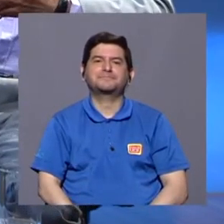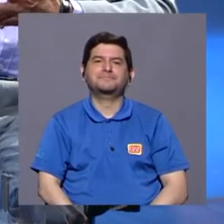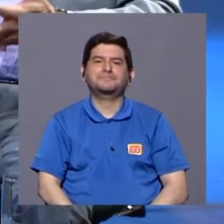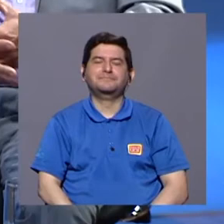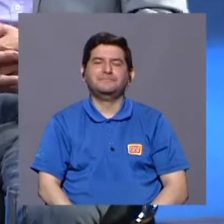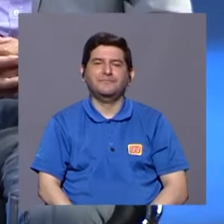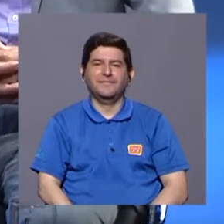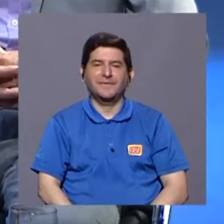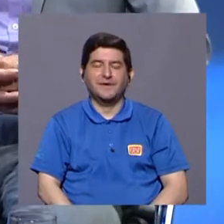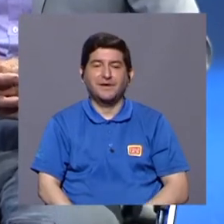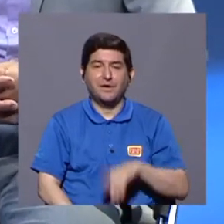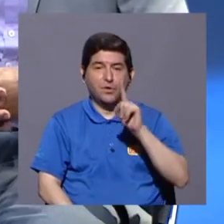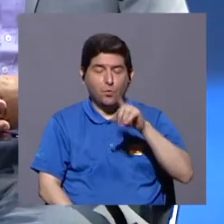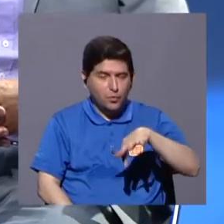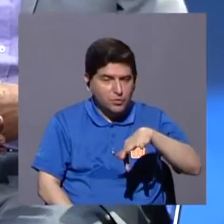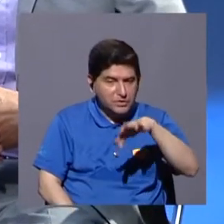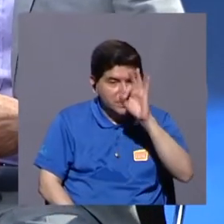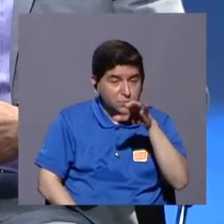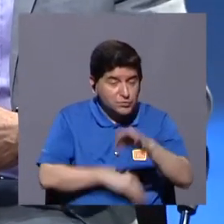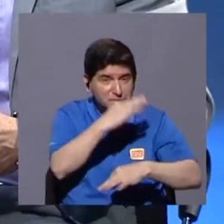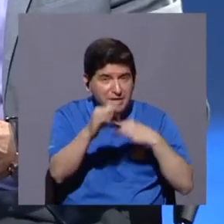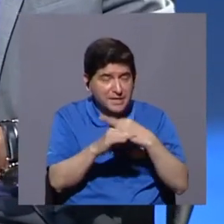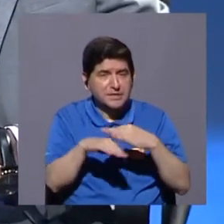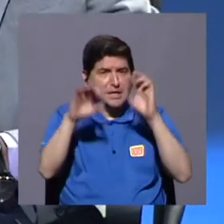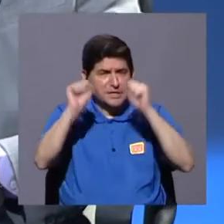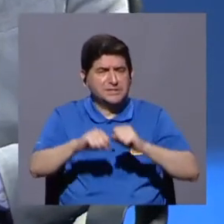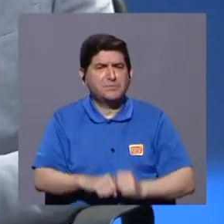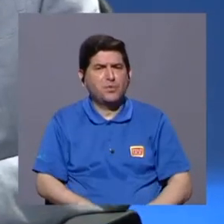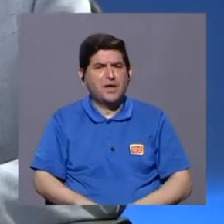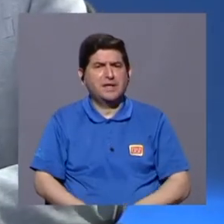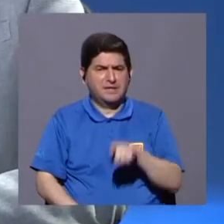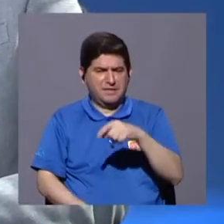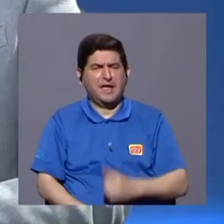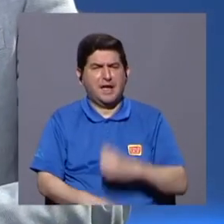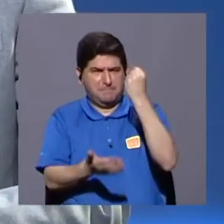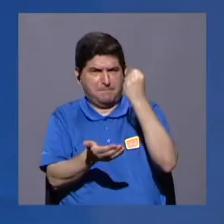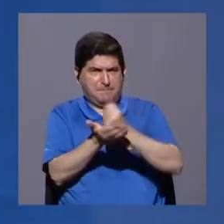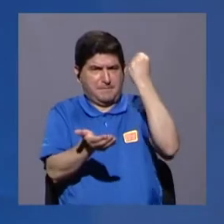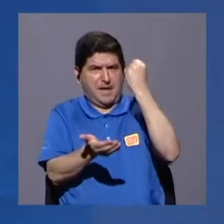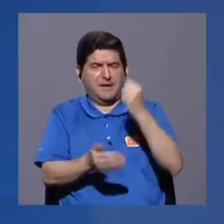puede patentar un descubrimiento como éste para las